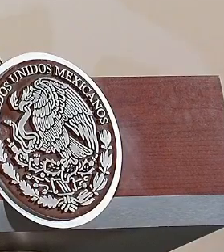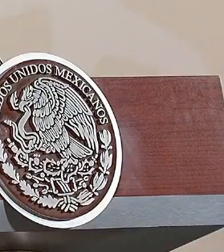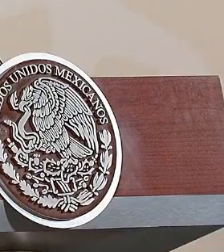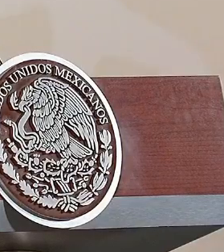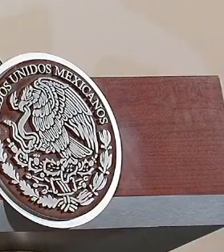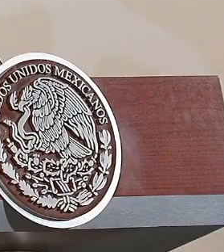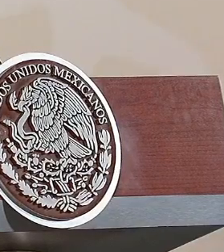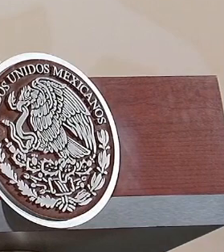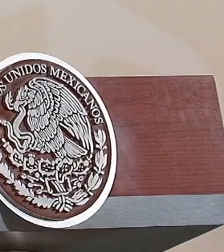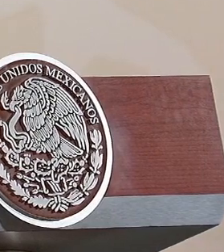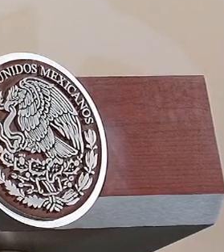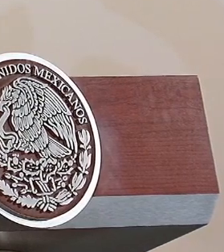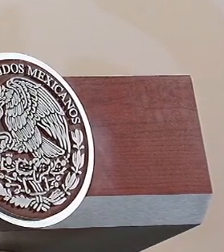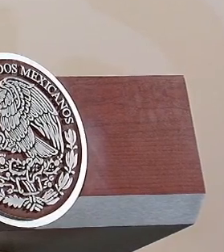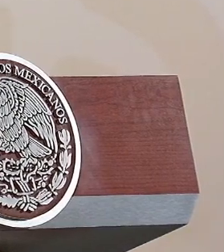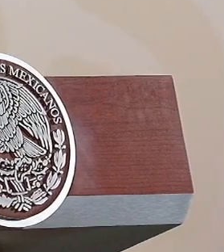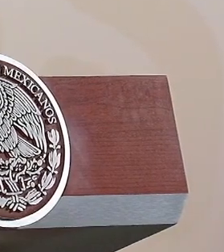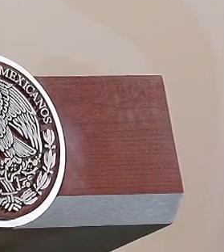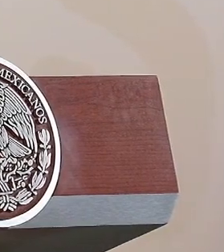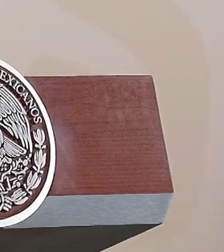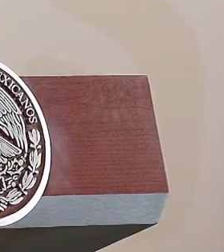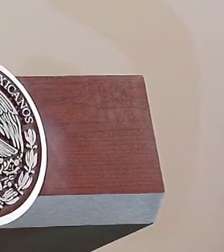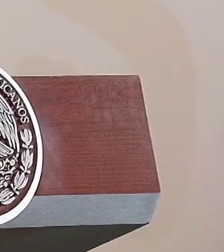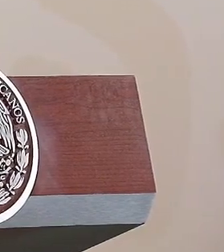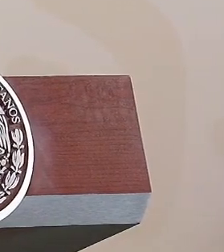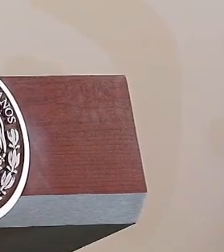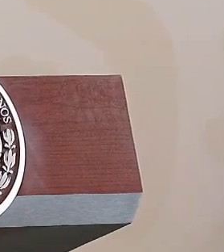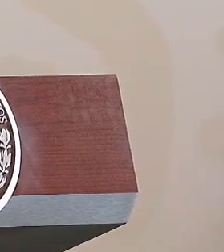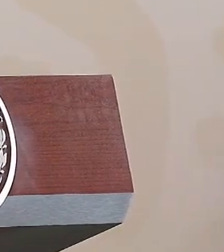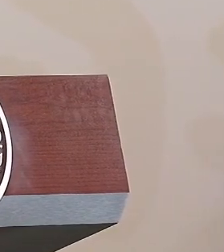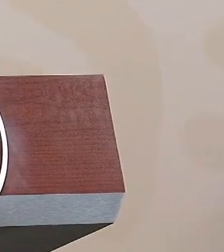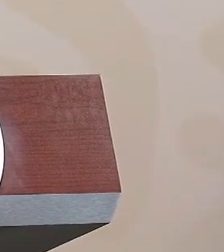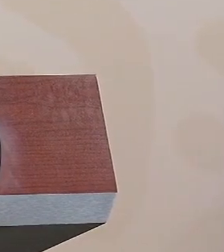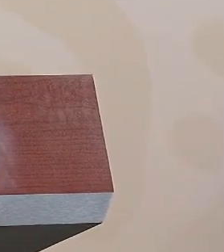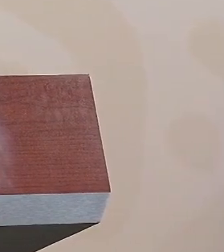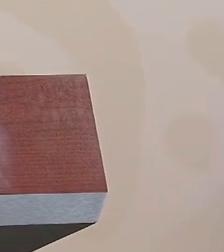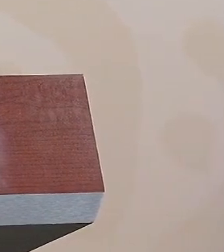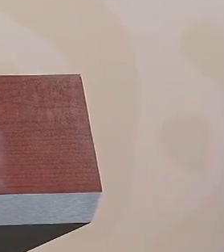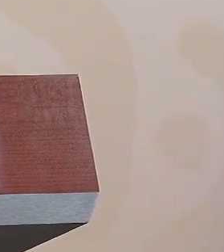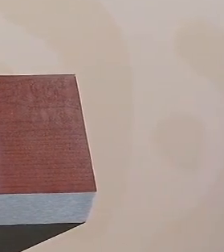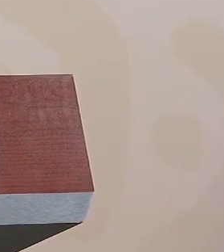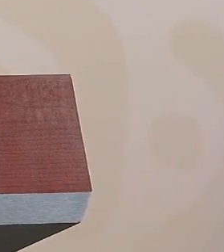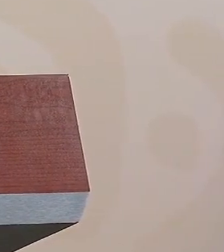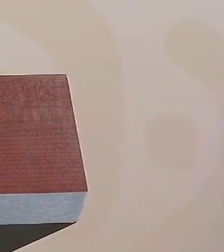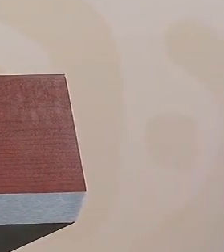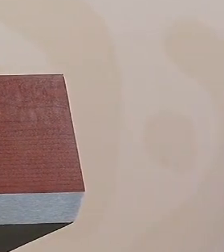En una república el soberano es el pueblo.